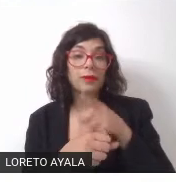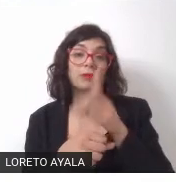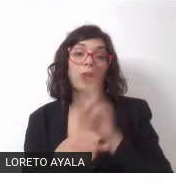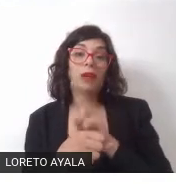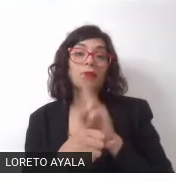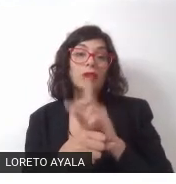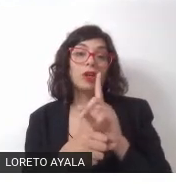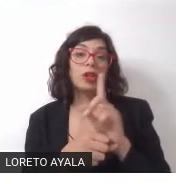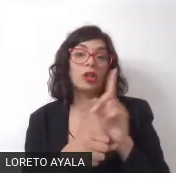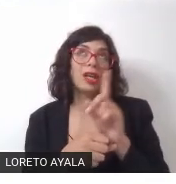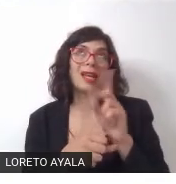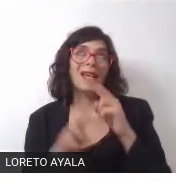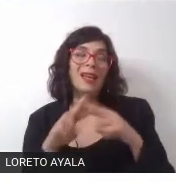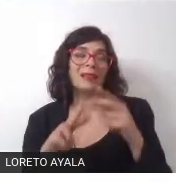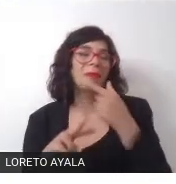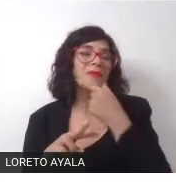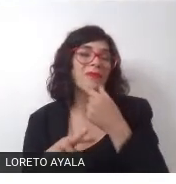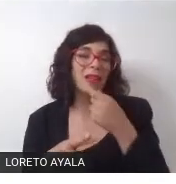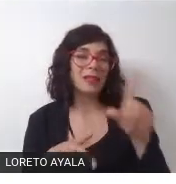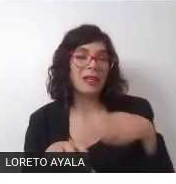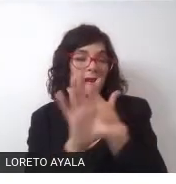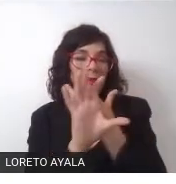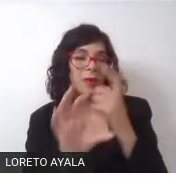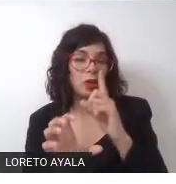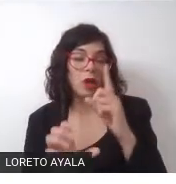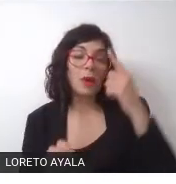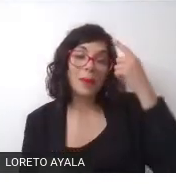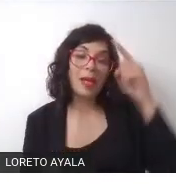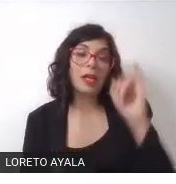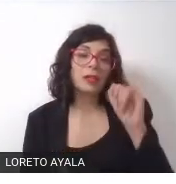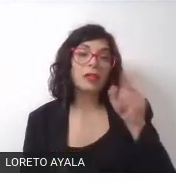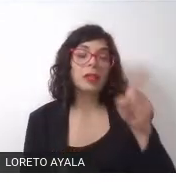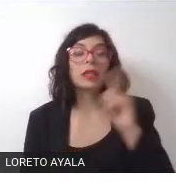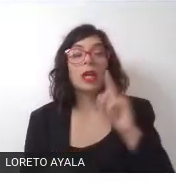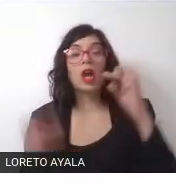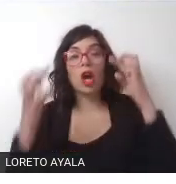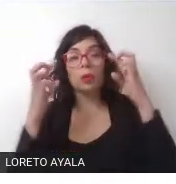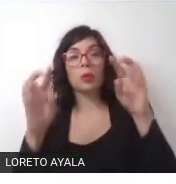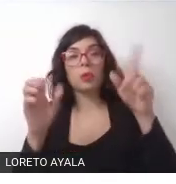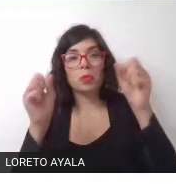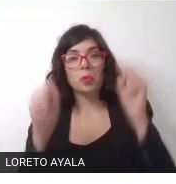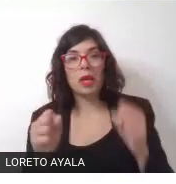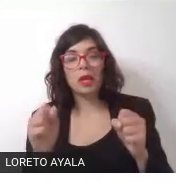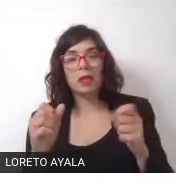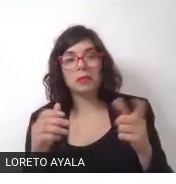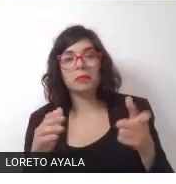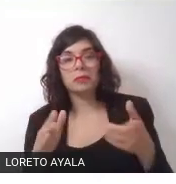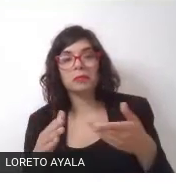ha facilitado, pero sí ha tenido la oportunidad de enviar a la casa